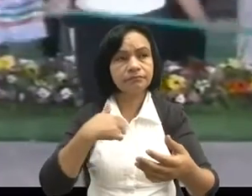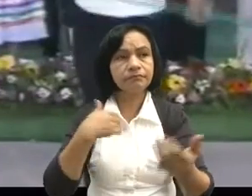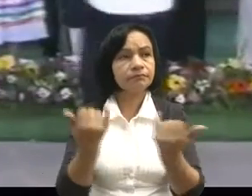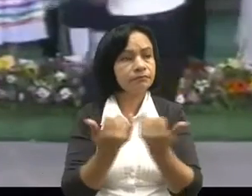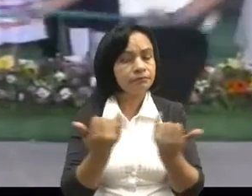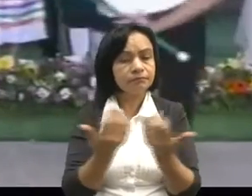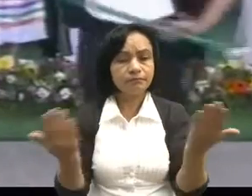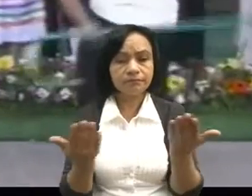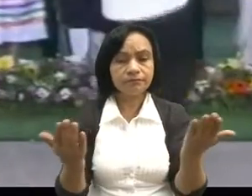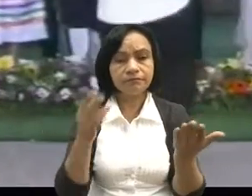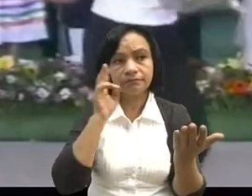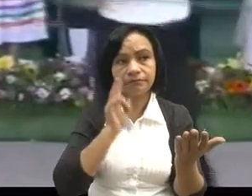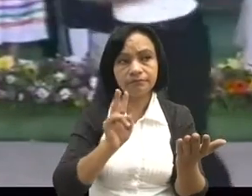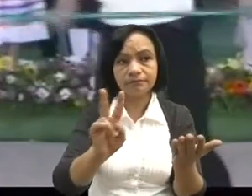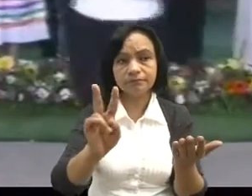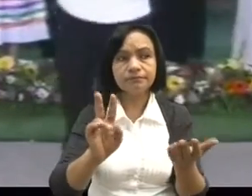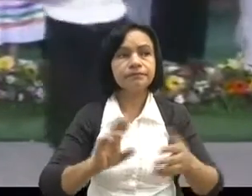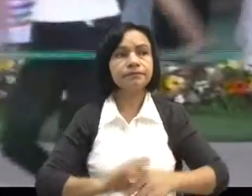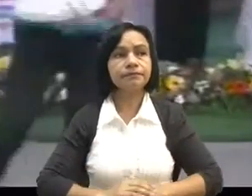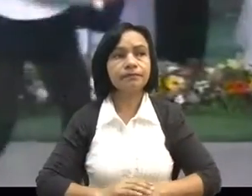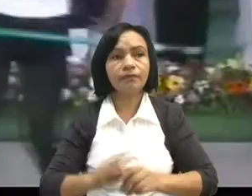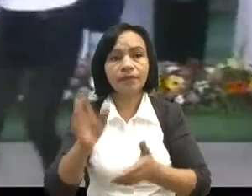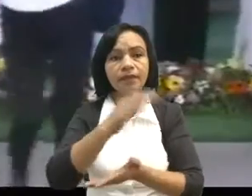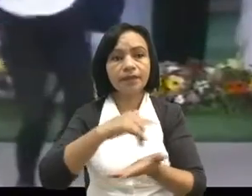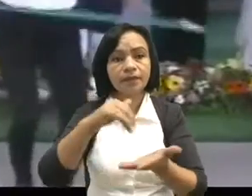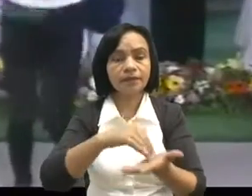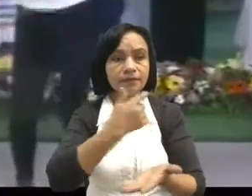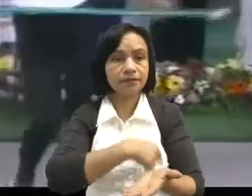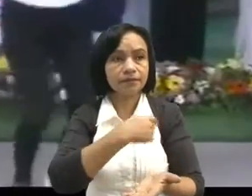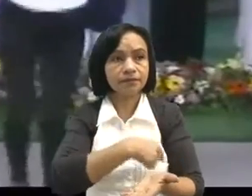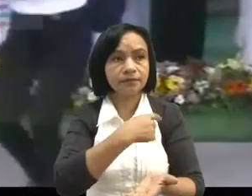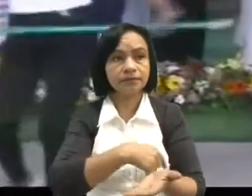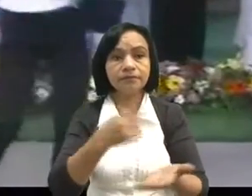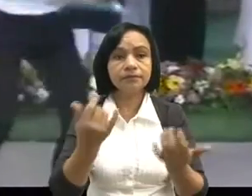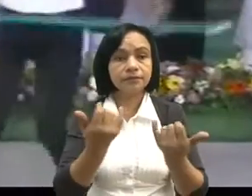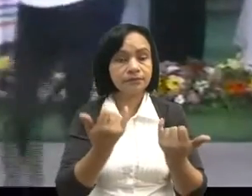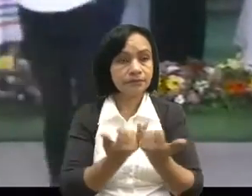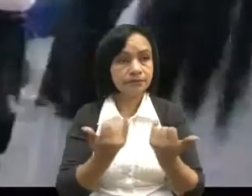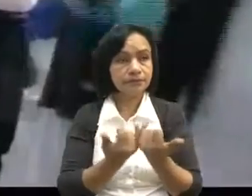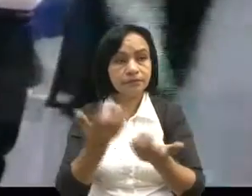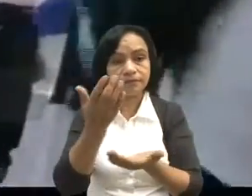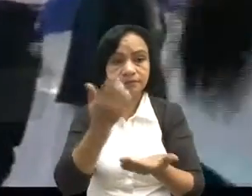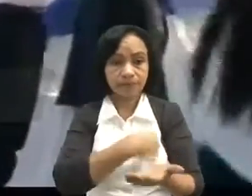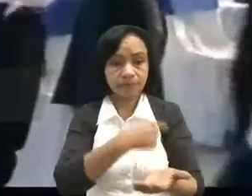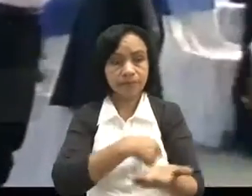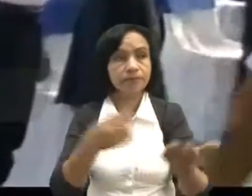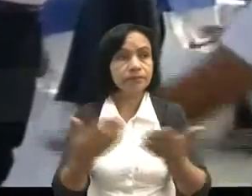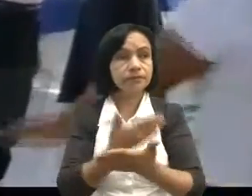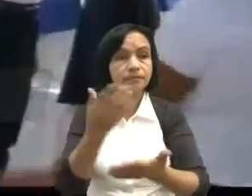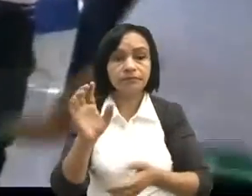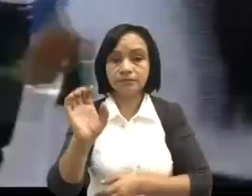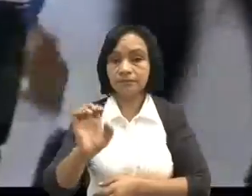hecho. Y vos ves, ahora en un centro se hizo en este ambiente escolar de este nuevo centro. ¿Soy en Estelí?